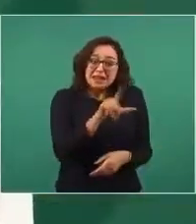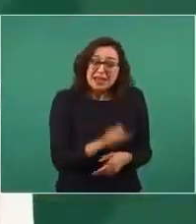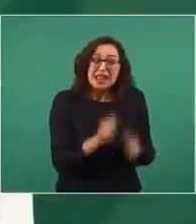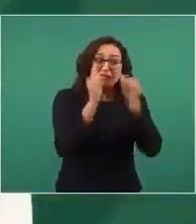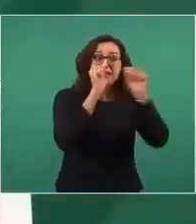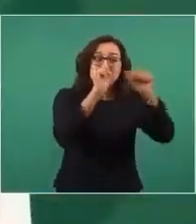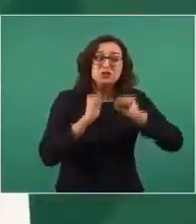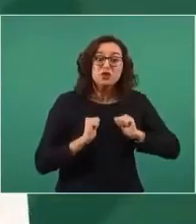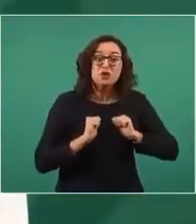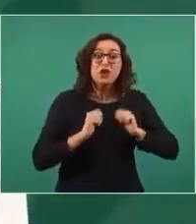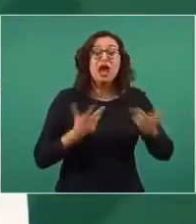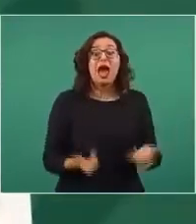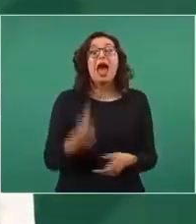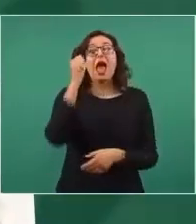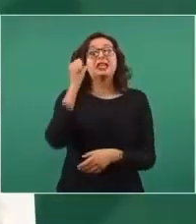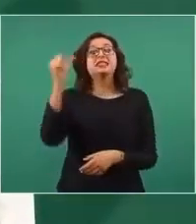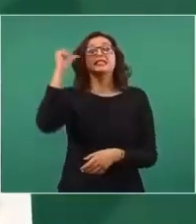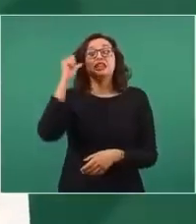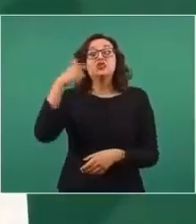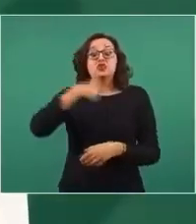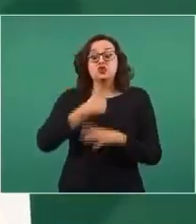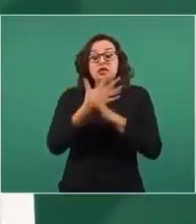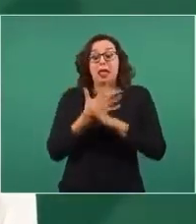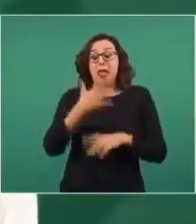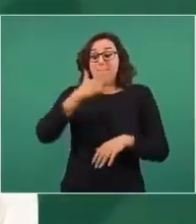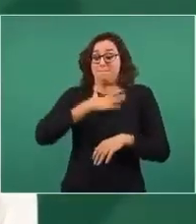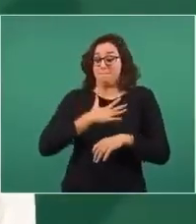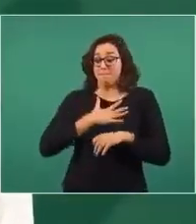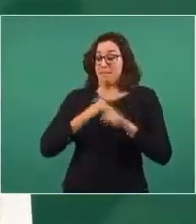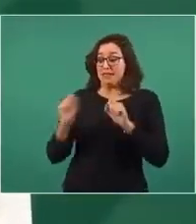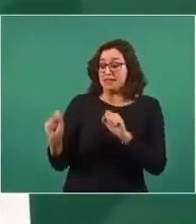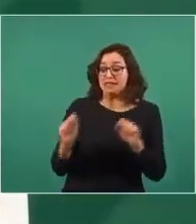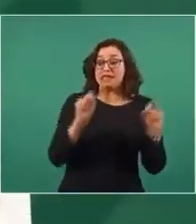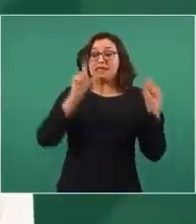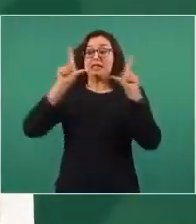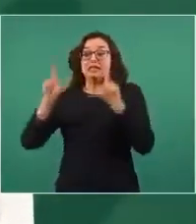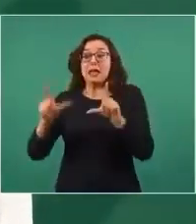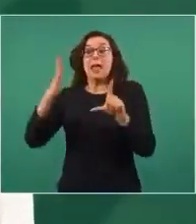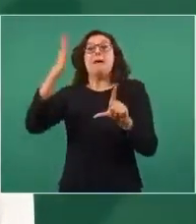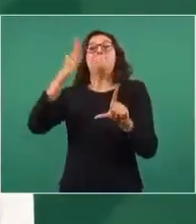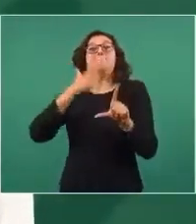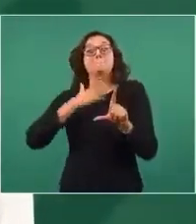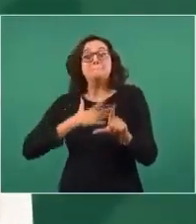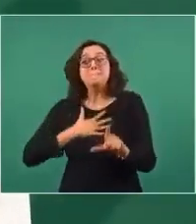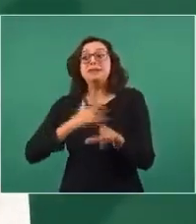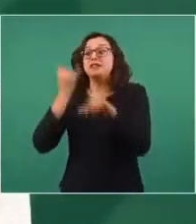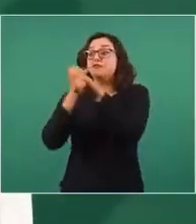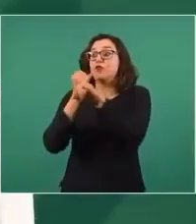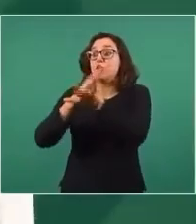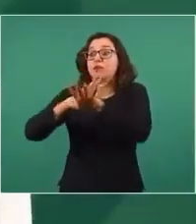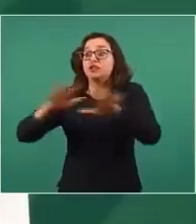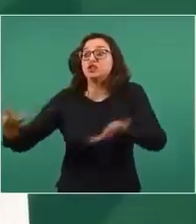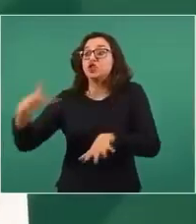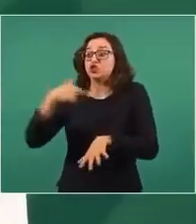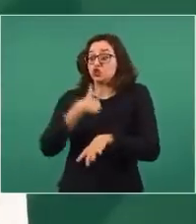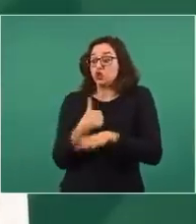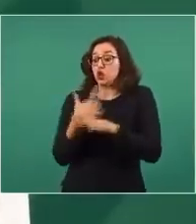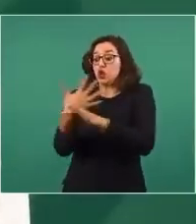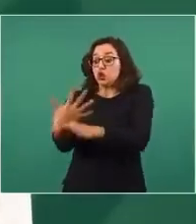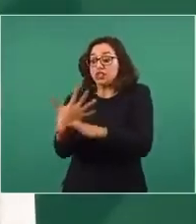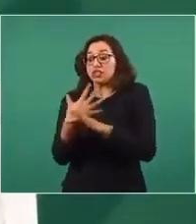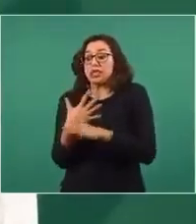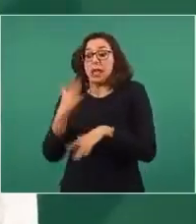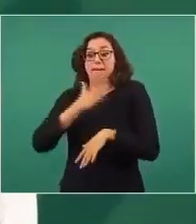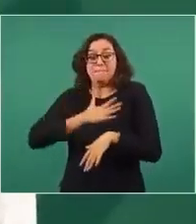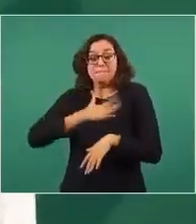Peneley, ayer dije de media positiva, de la que me hago cargo, lo vuelvo a decir, creo que es bastante obvio para todas y todos, cuando yo